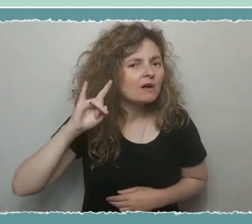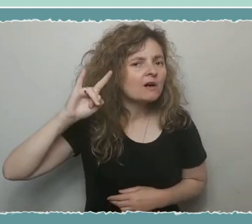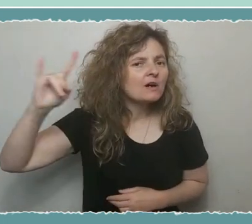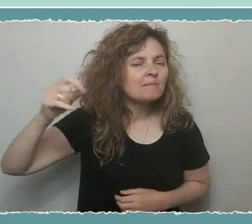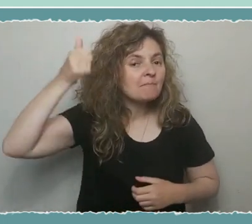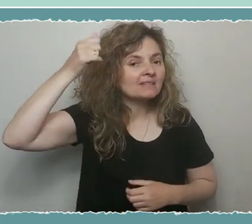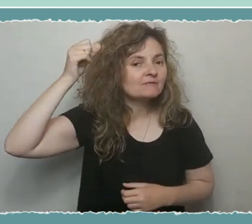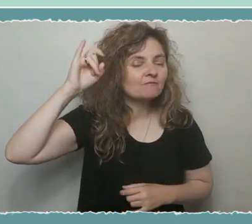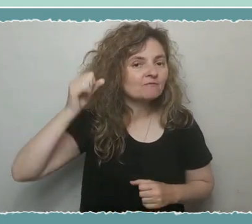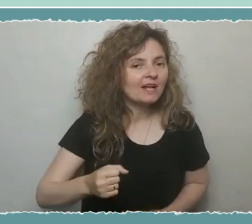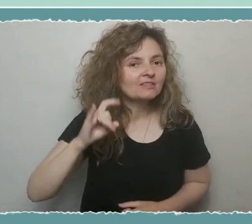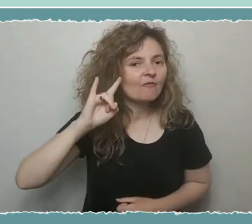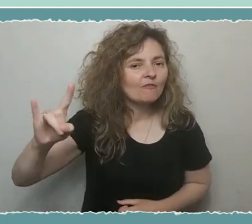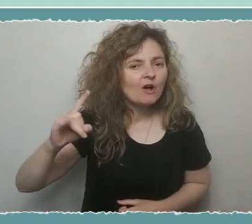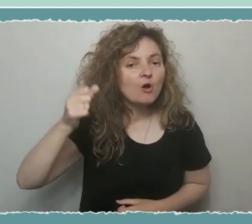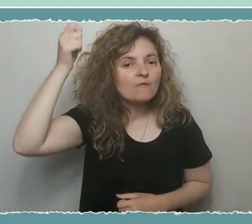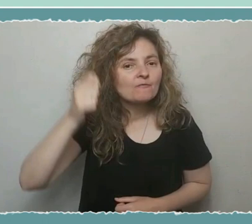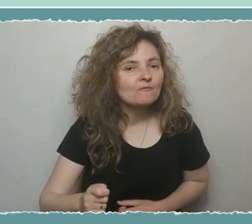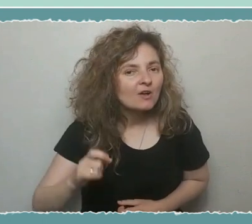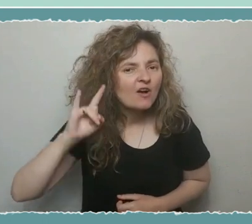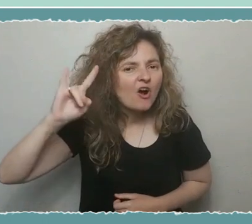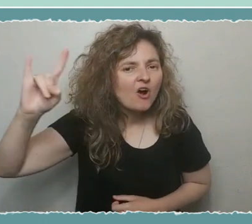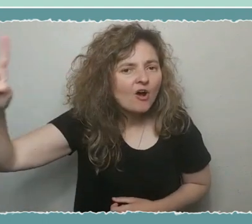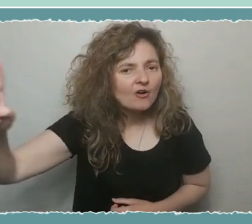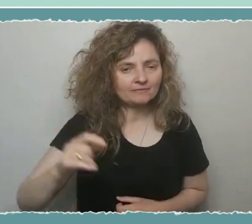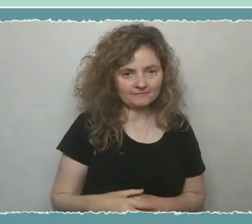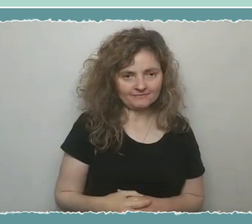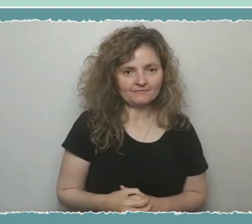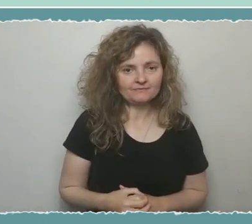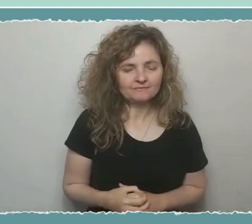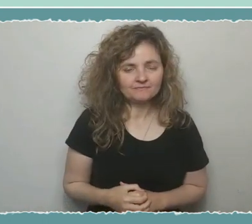fai? Non, moito máis forte, como fai?